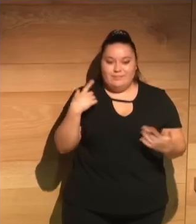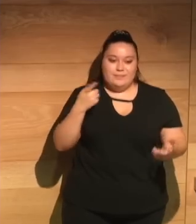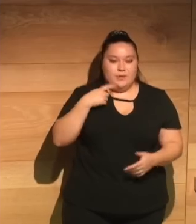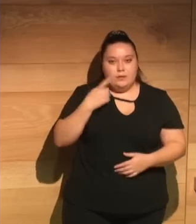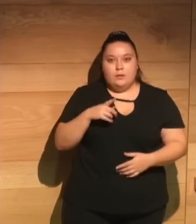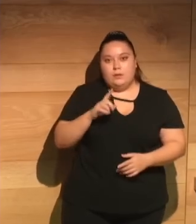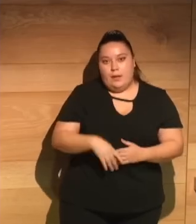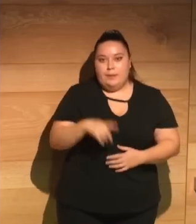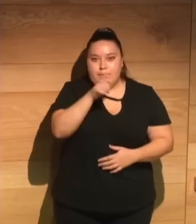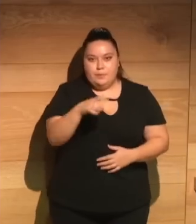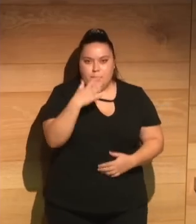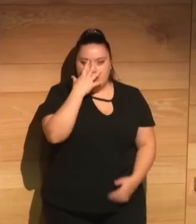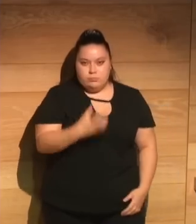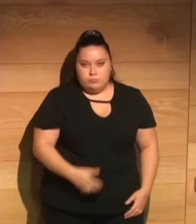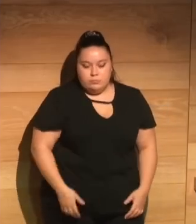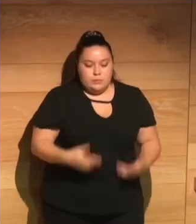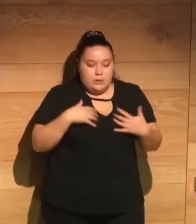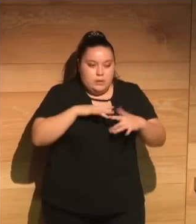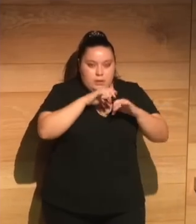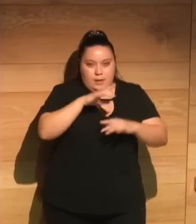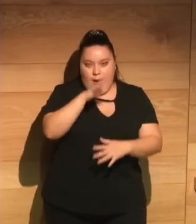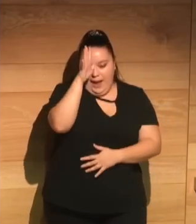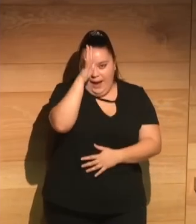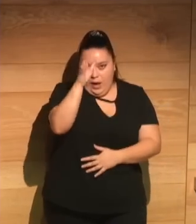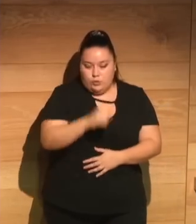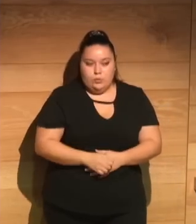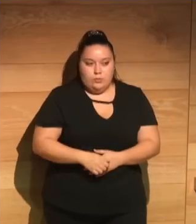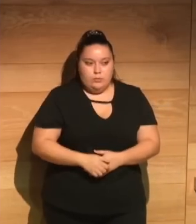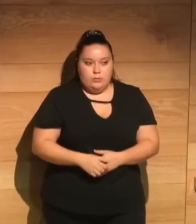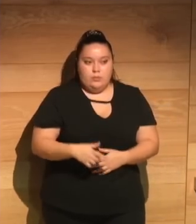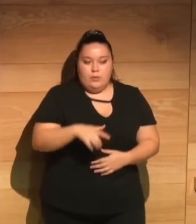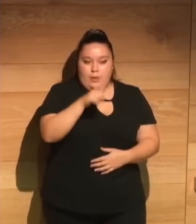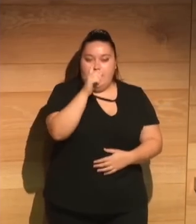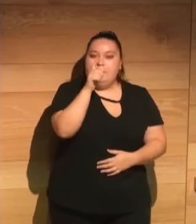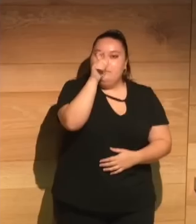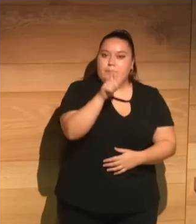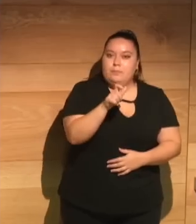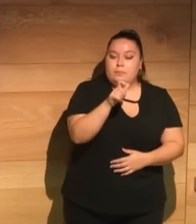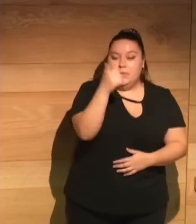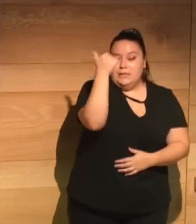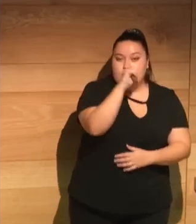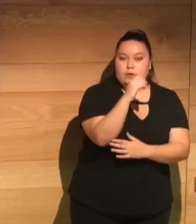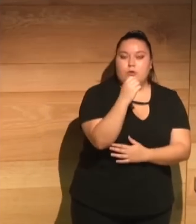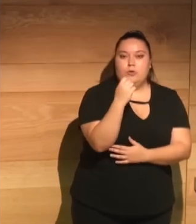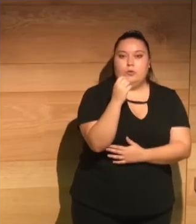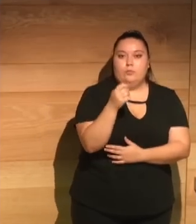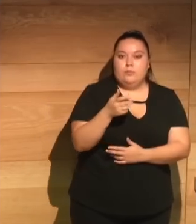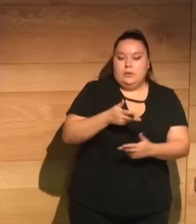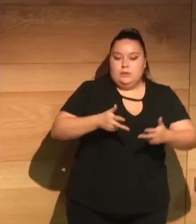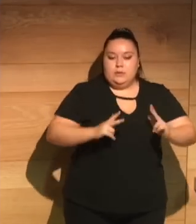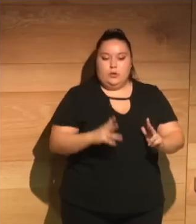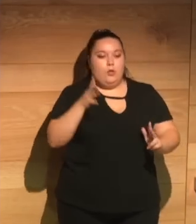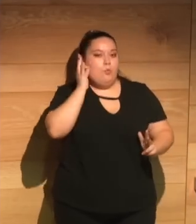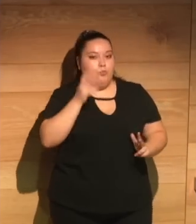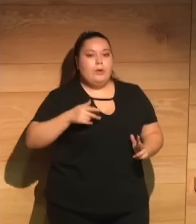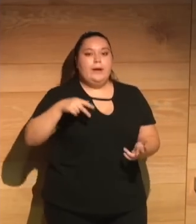Muy tristes. Él sentado y ella de pie, que también de eso había que hablar, pero que tenían que estar media hora así y tal. Y no,